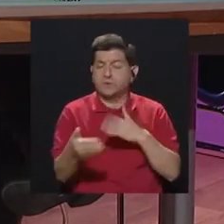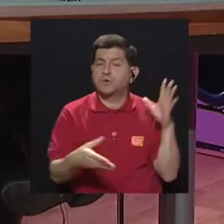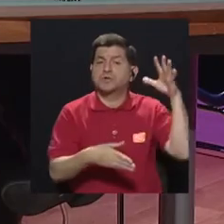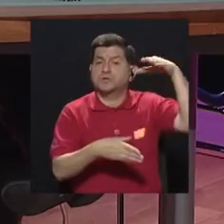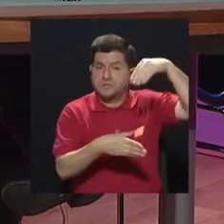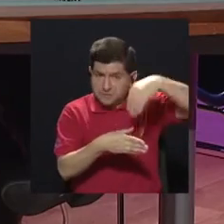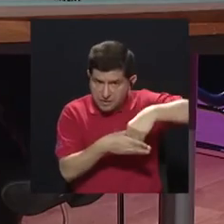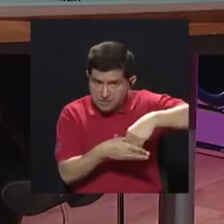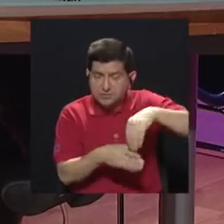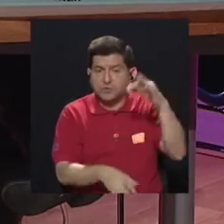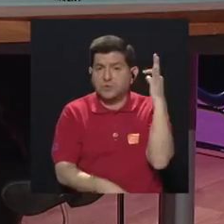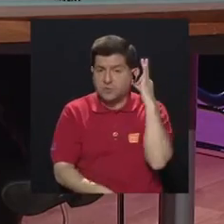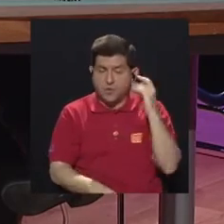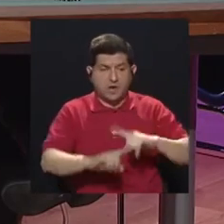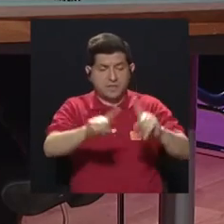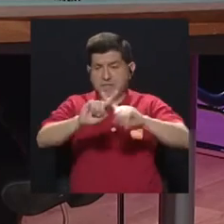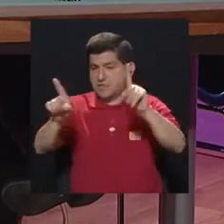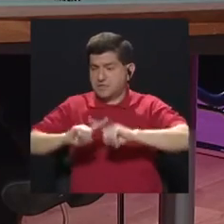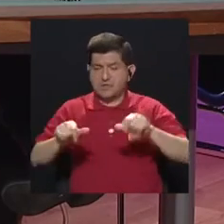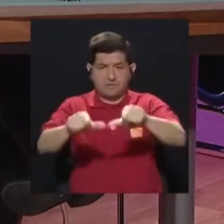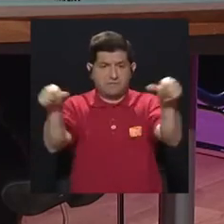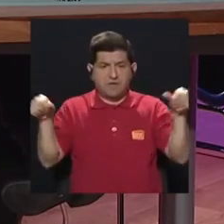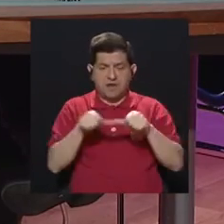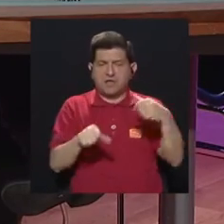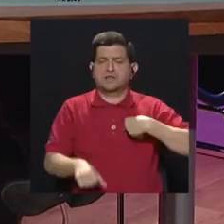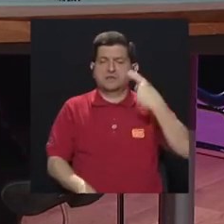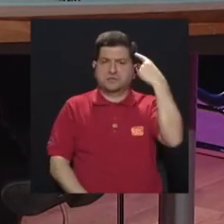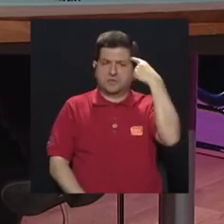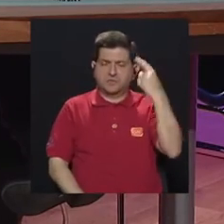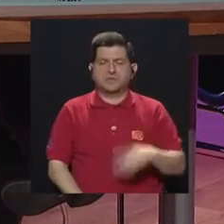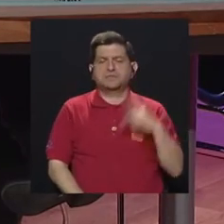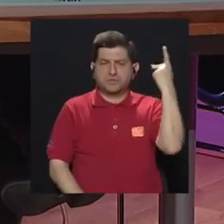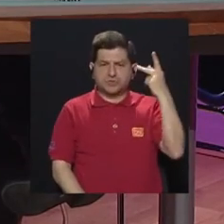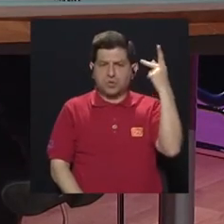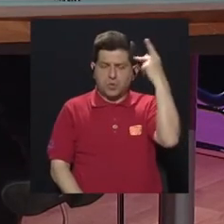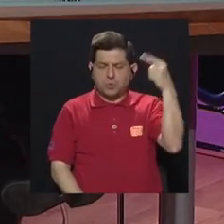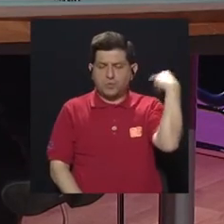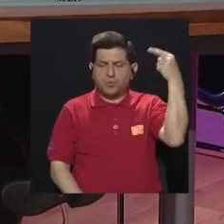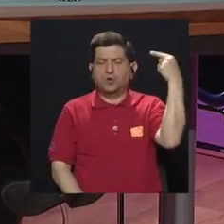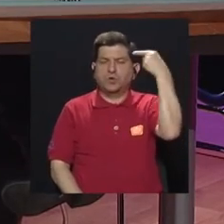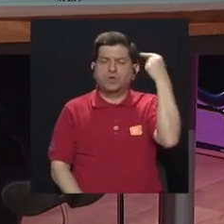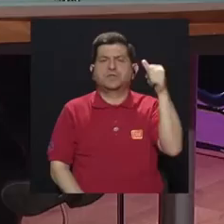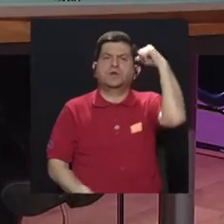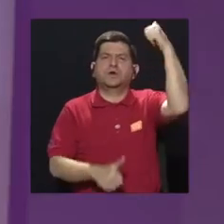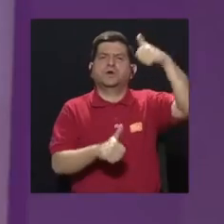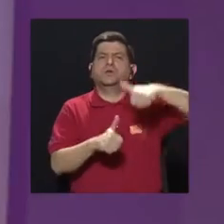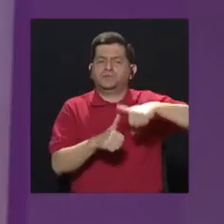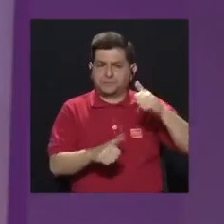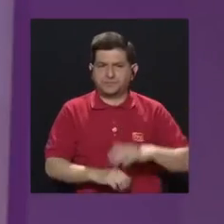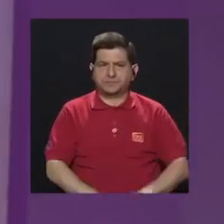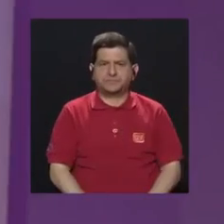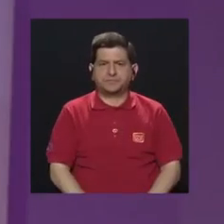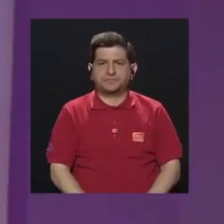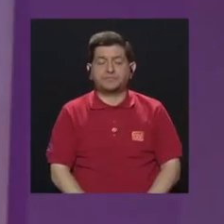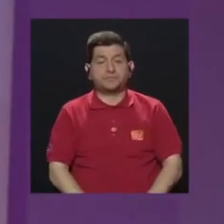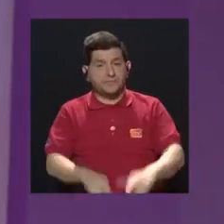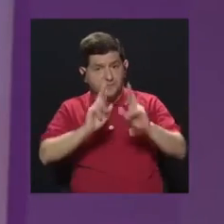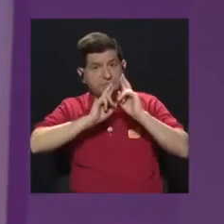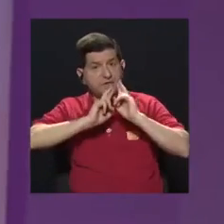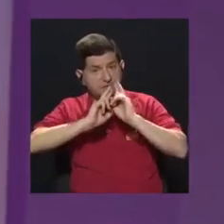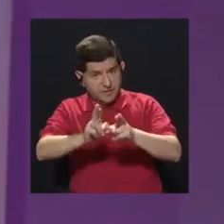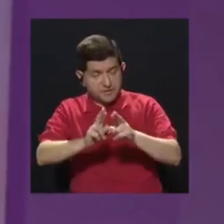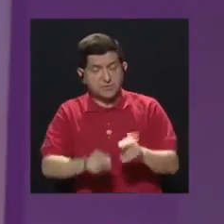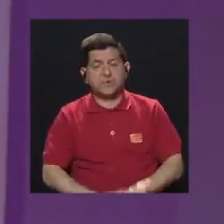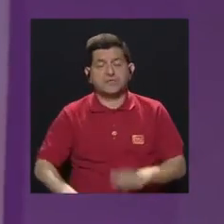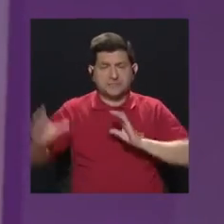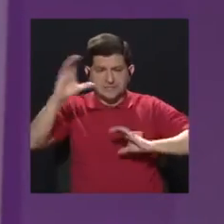de las mujeres en las diferentes áreas estoy pensando en política y gobierno estoy recordando que fue el resultado para